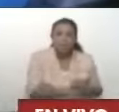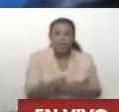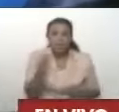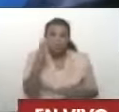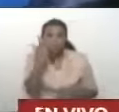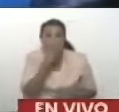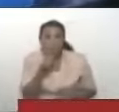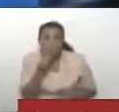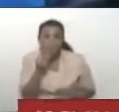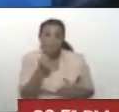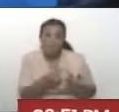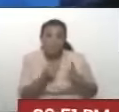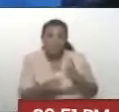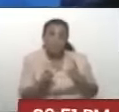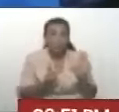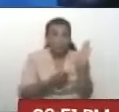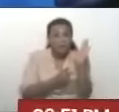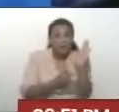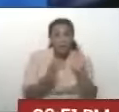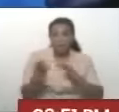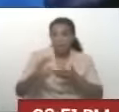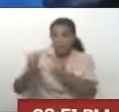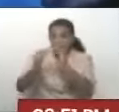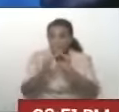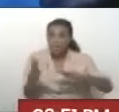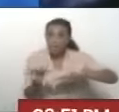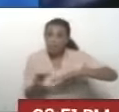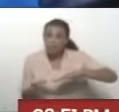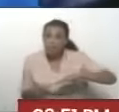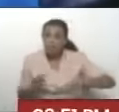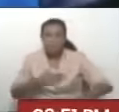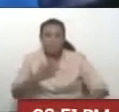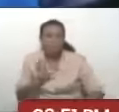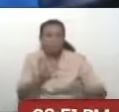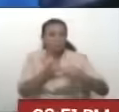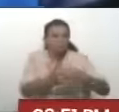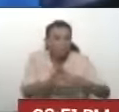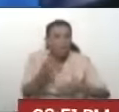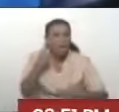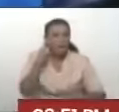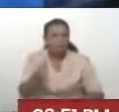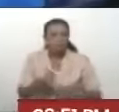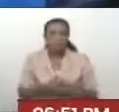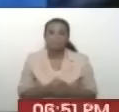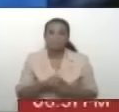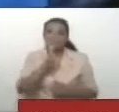los chamos en las diferentes parroquias y comunidades de nuestro país puedan vincularse de manera directa, como lo hemos venido haciendo,